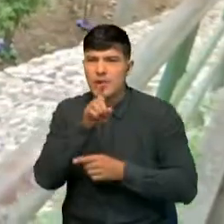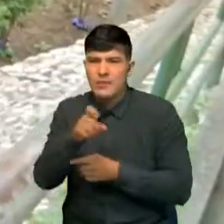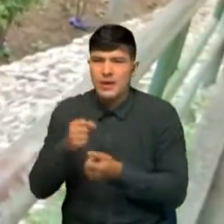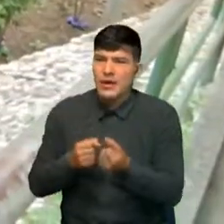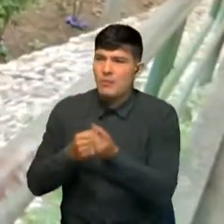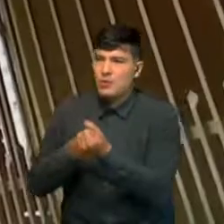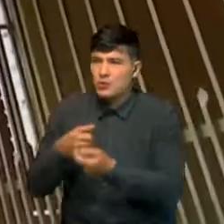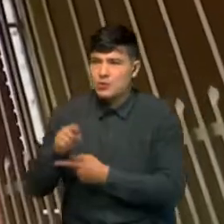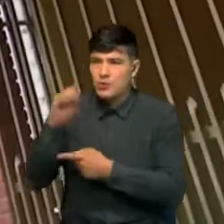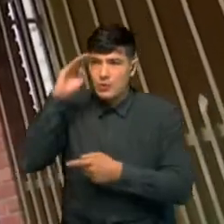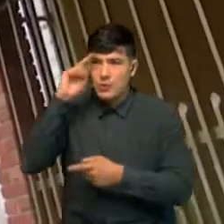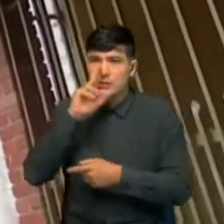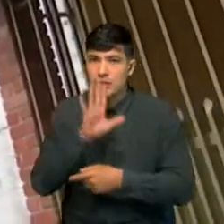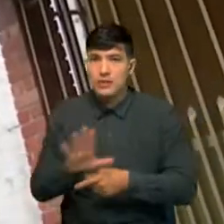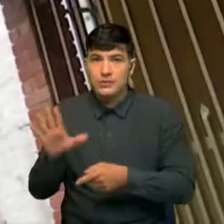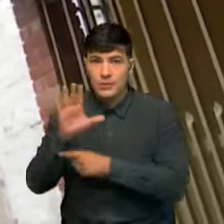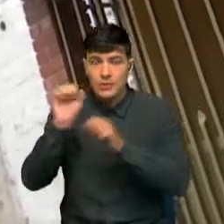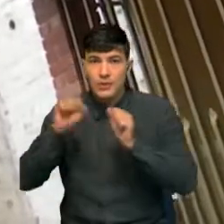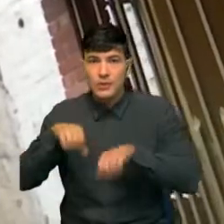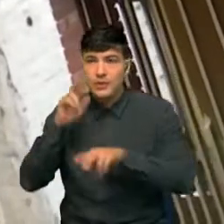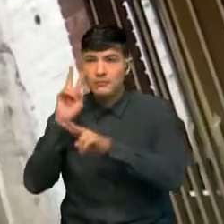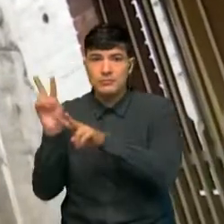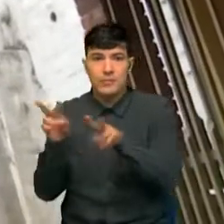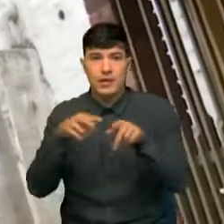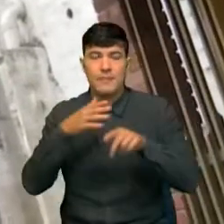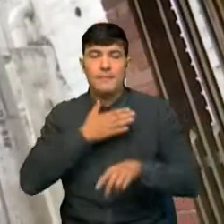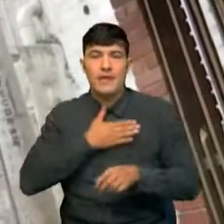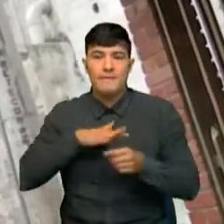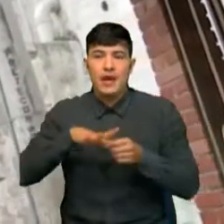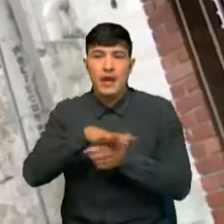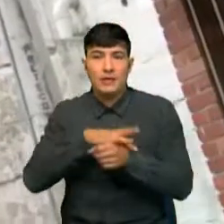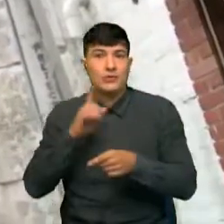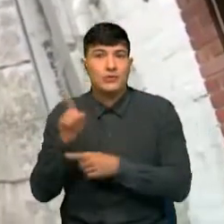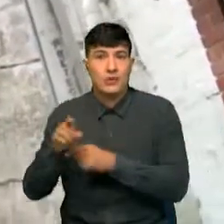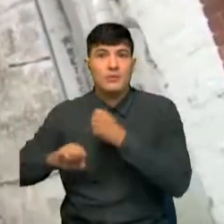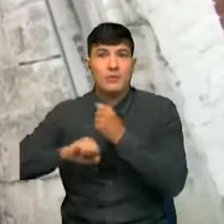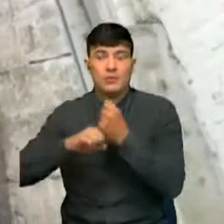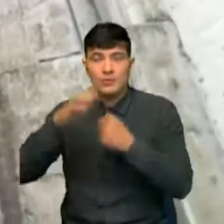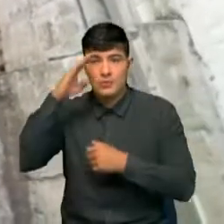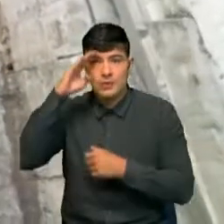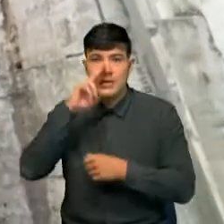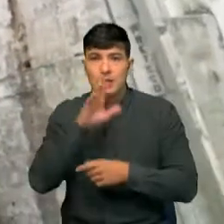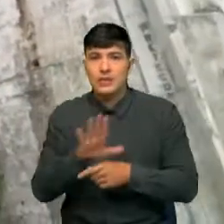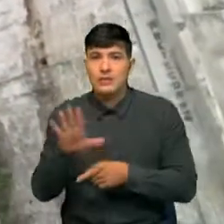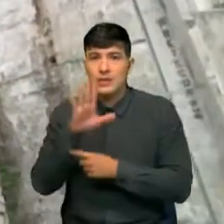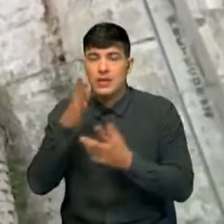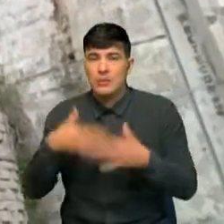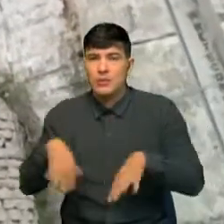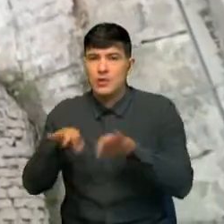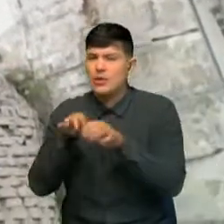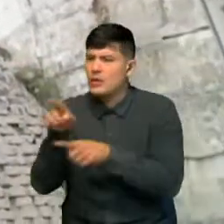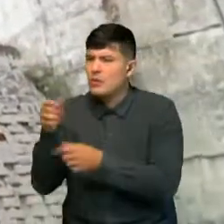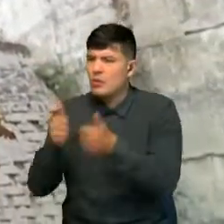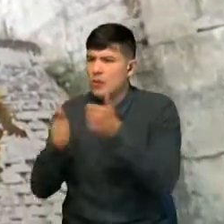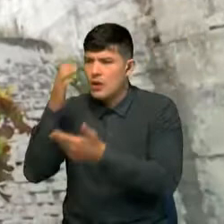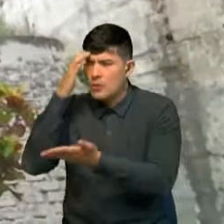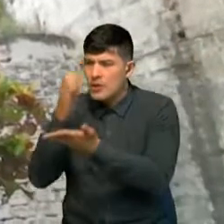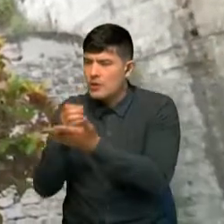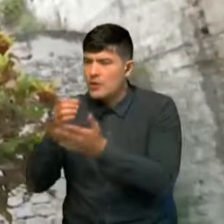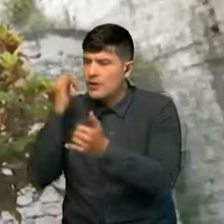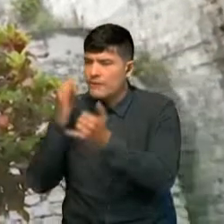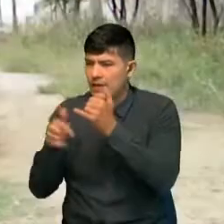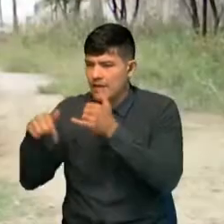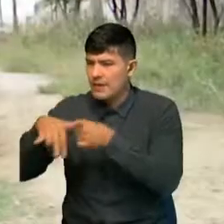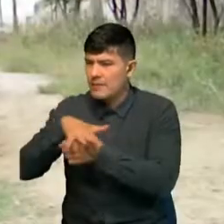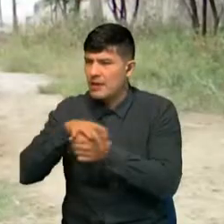la policía para realizar este tipo de recorridos en mi barrio ha sido fundamental. ¿Cuál es el mensaje entonces final para decirle a nuestros televidentes del